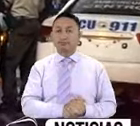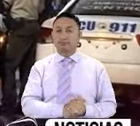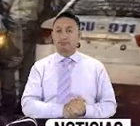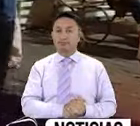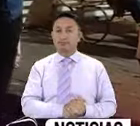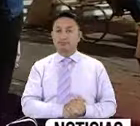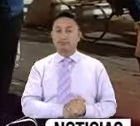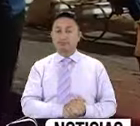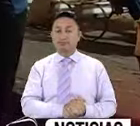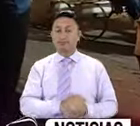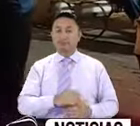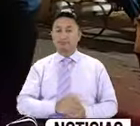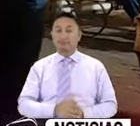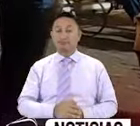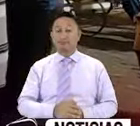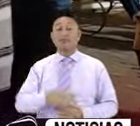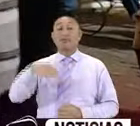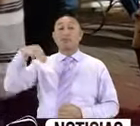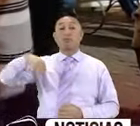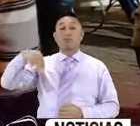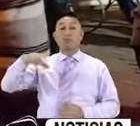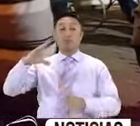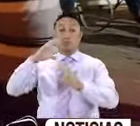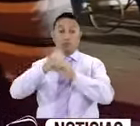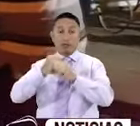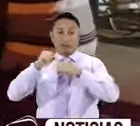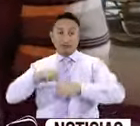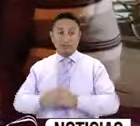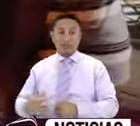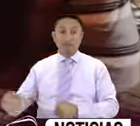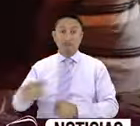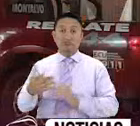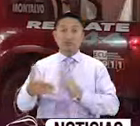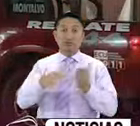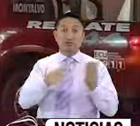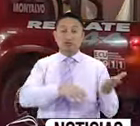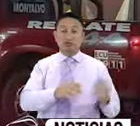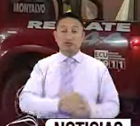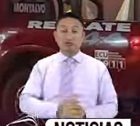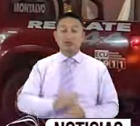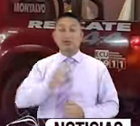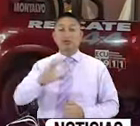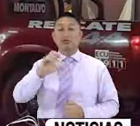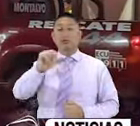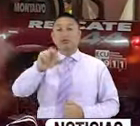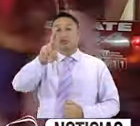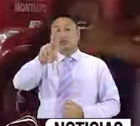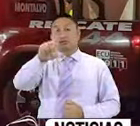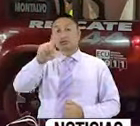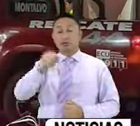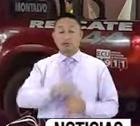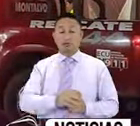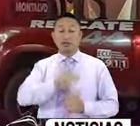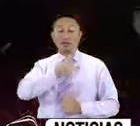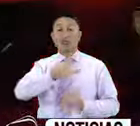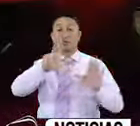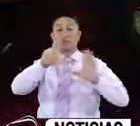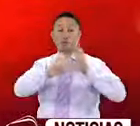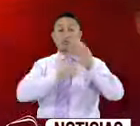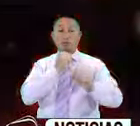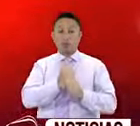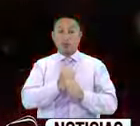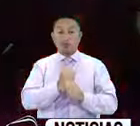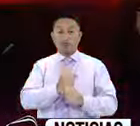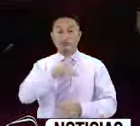La noche del martes también registró víctimas mortales. Carlos Bajaña Eleno, de 39 años, fue baleado al interior de